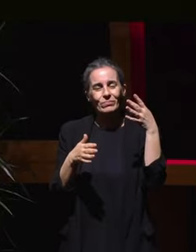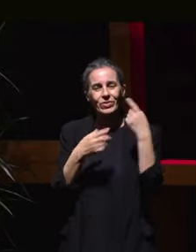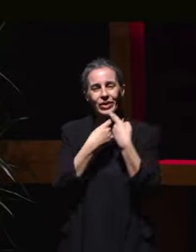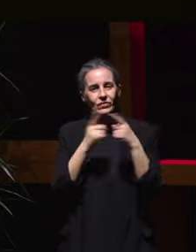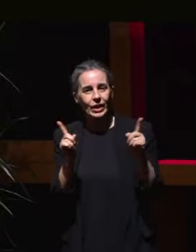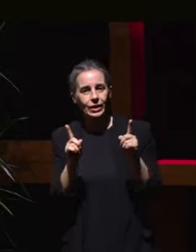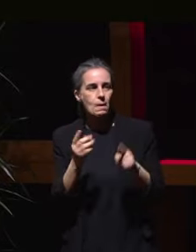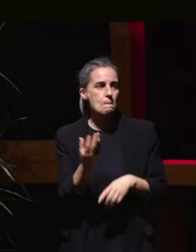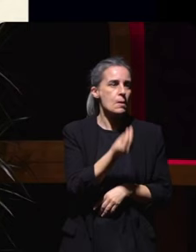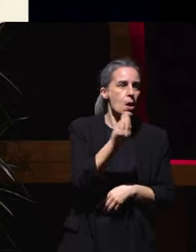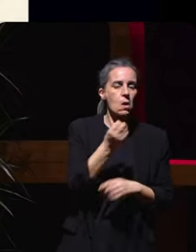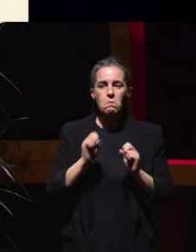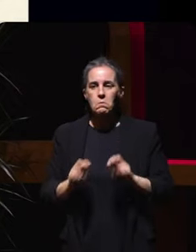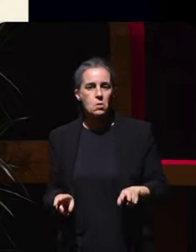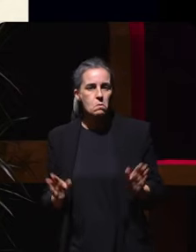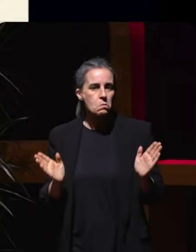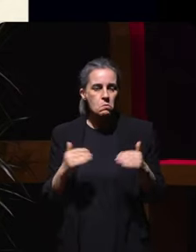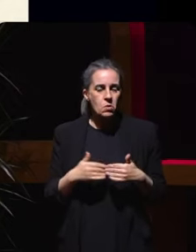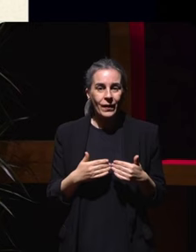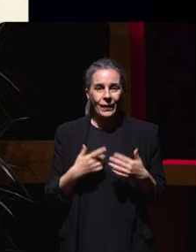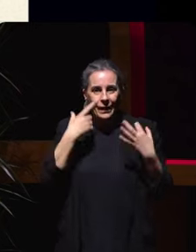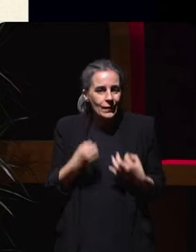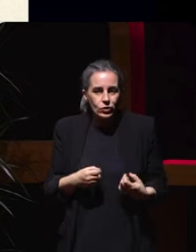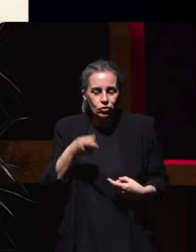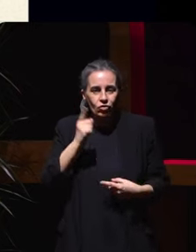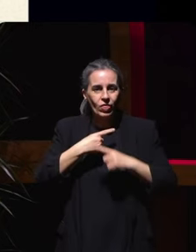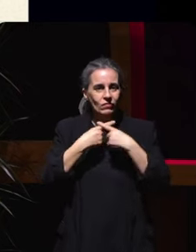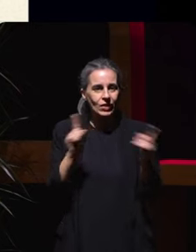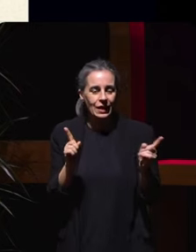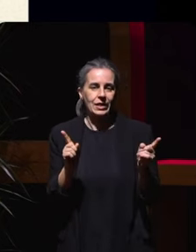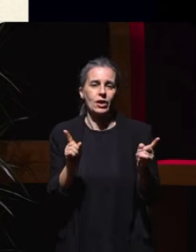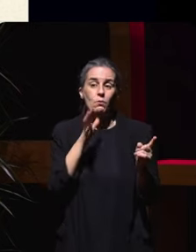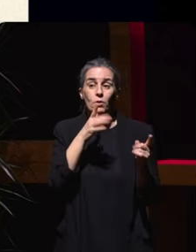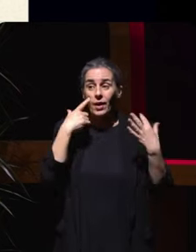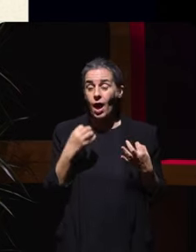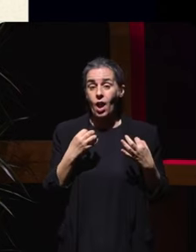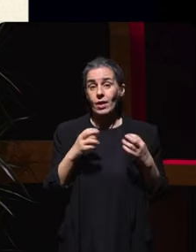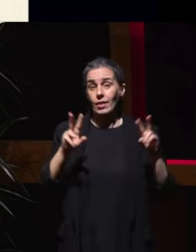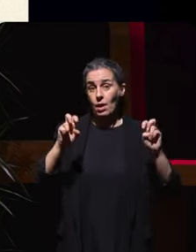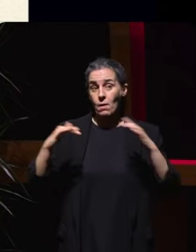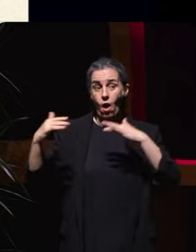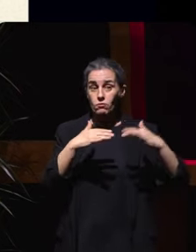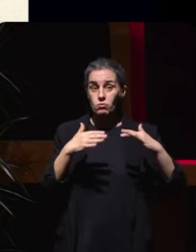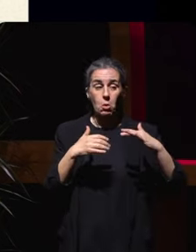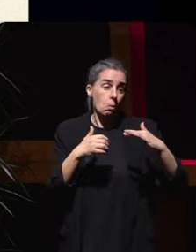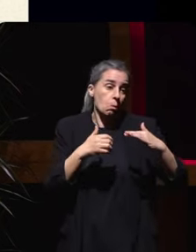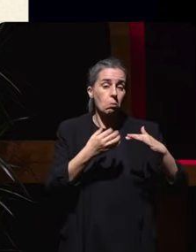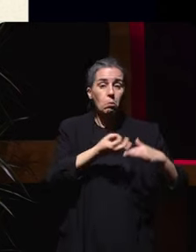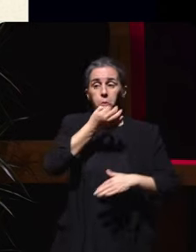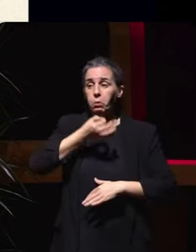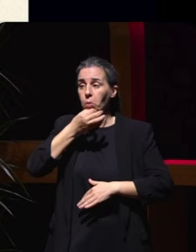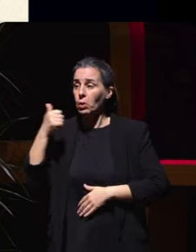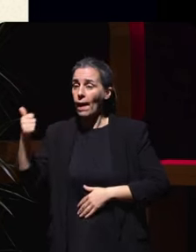nin mellor nin peor. No mundo do fútbol, ao final, cada locutor ten as súas cousas. Poden gustarnos máis,